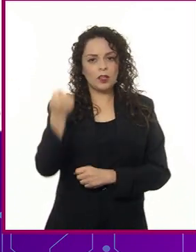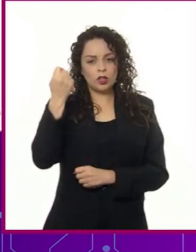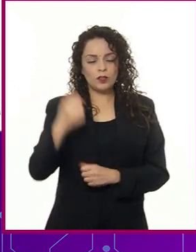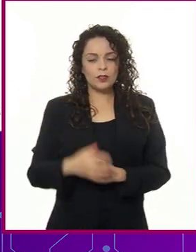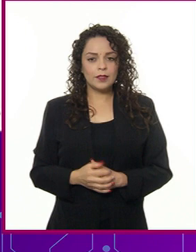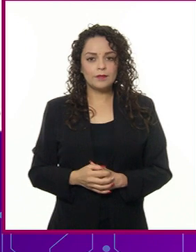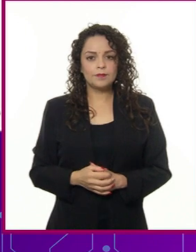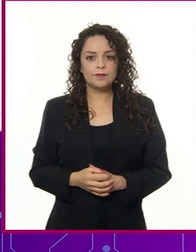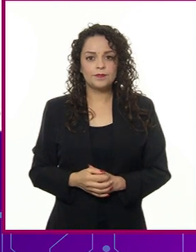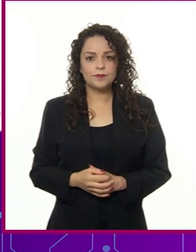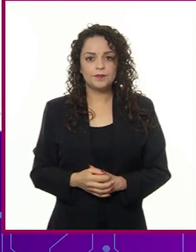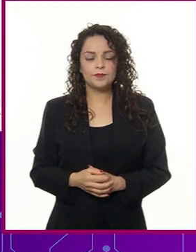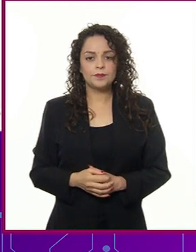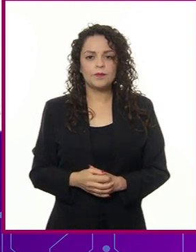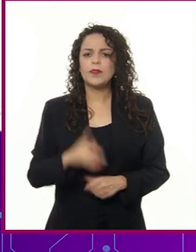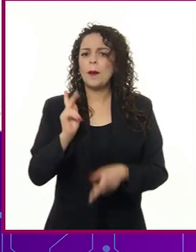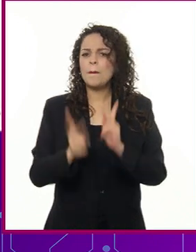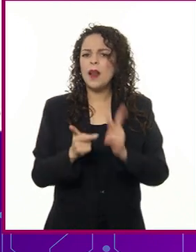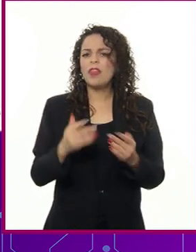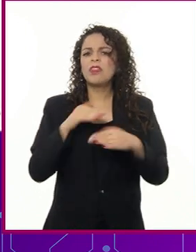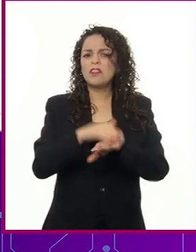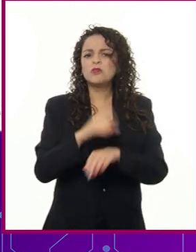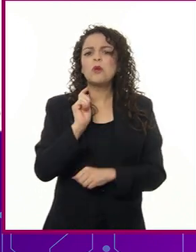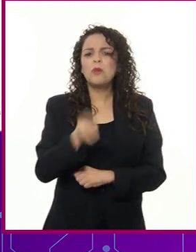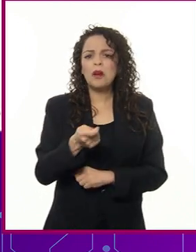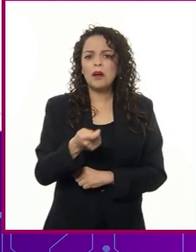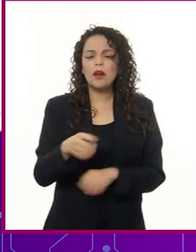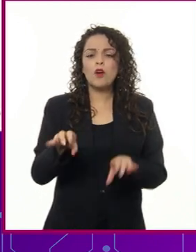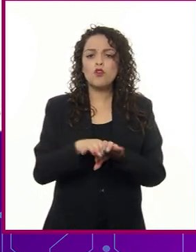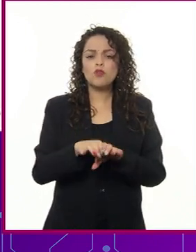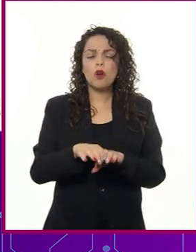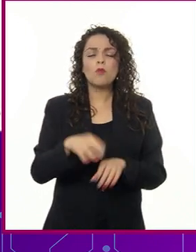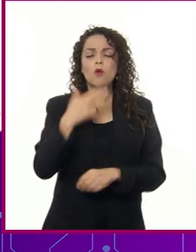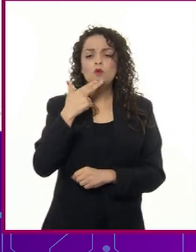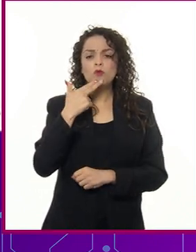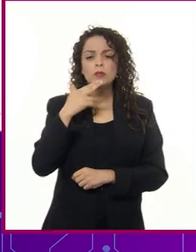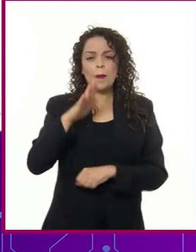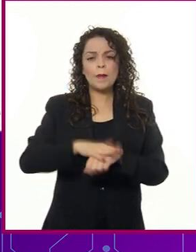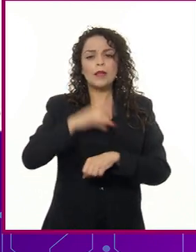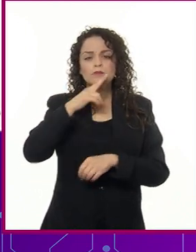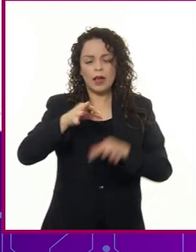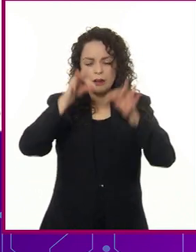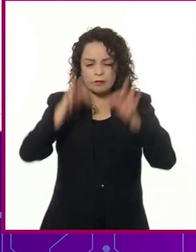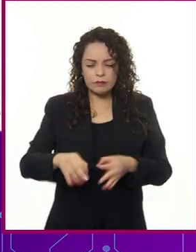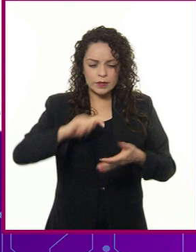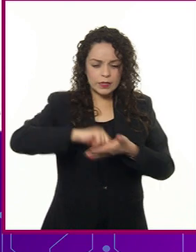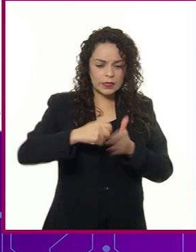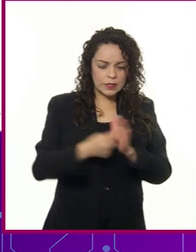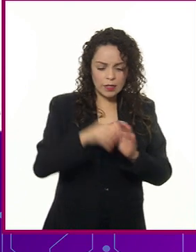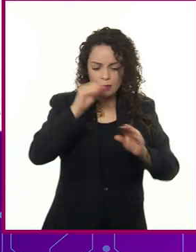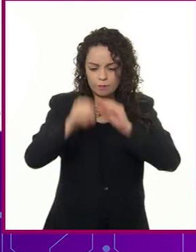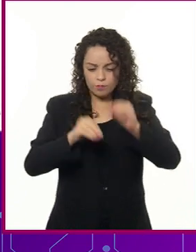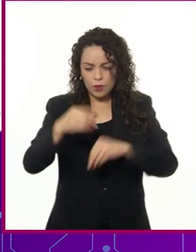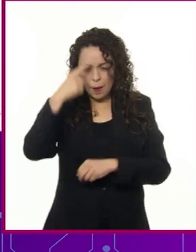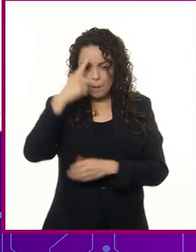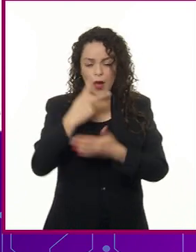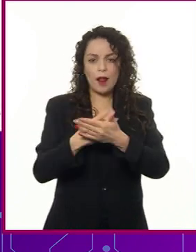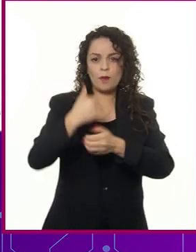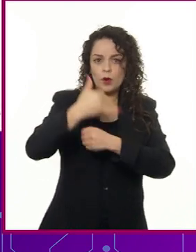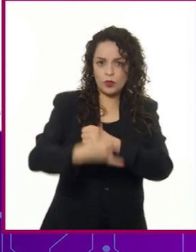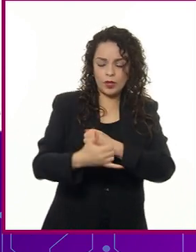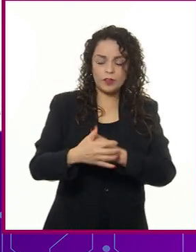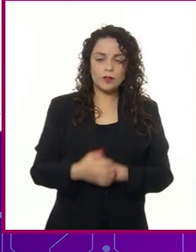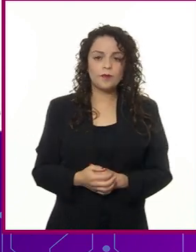esta ocasión vamos a platicar sobre cuál es la representación técnica más apropiada para su proyecto de innovación. Para ello,